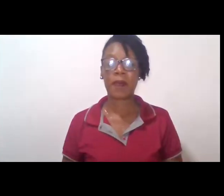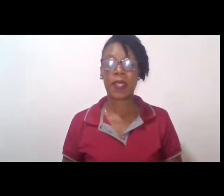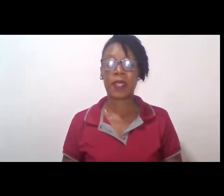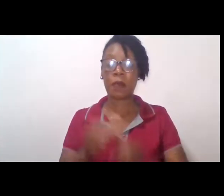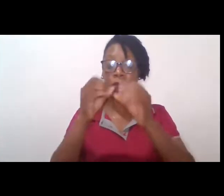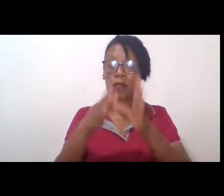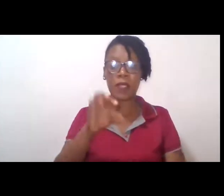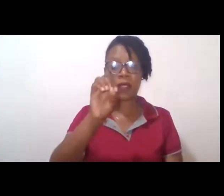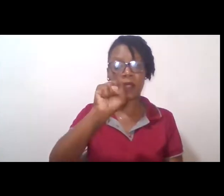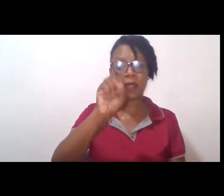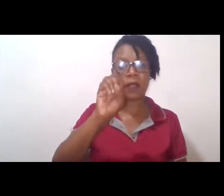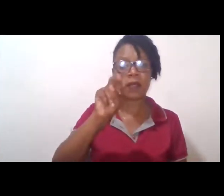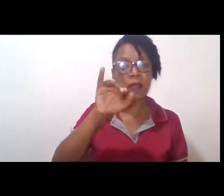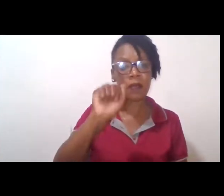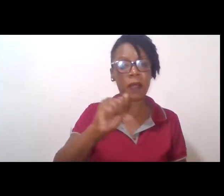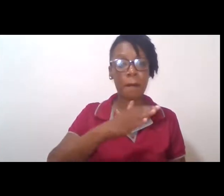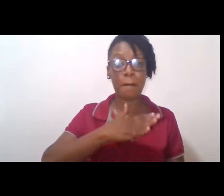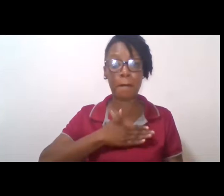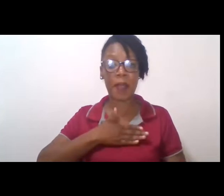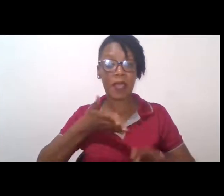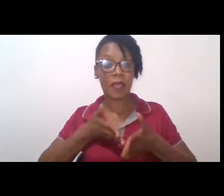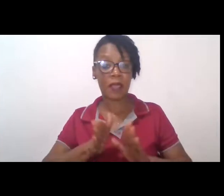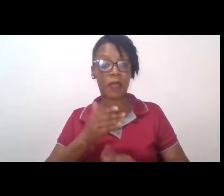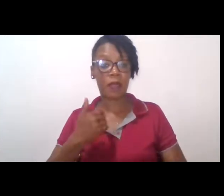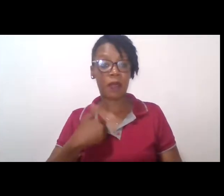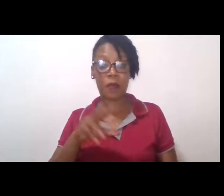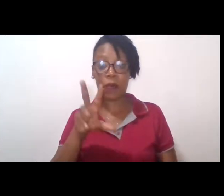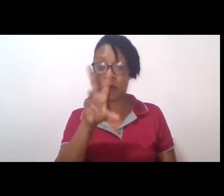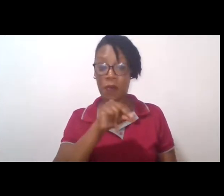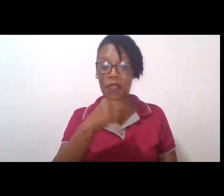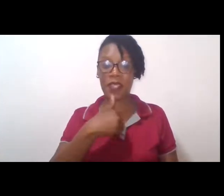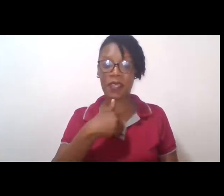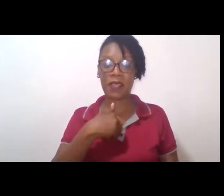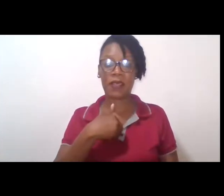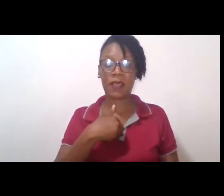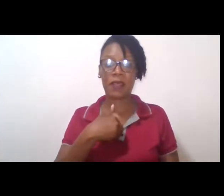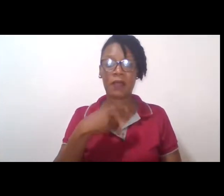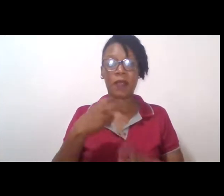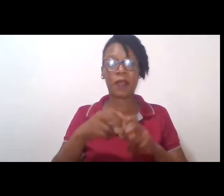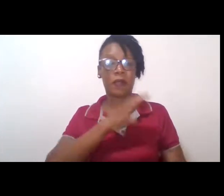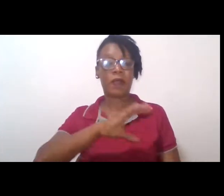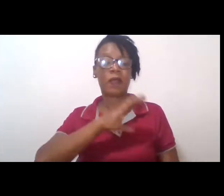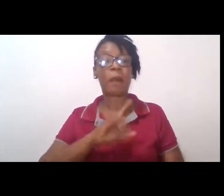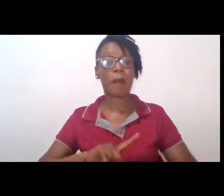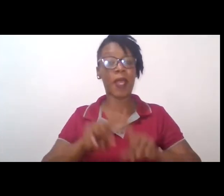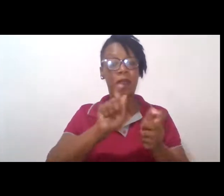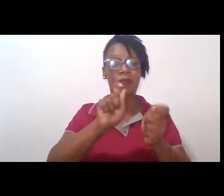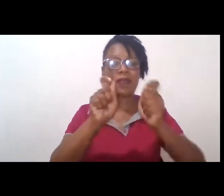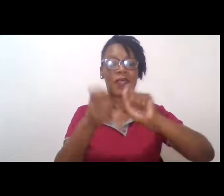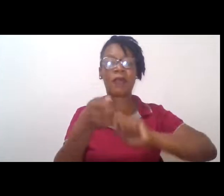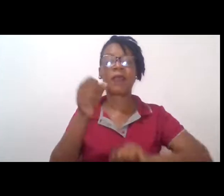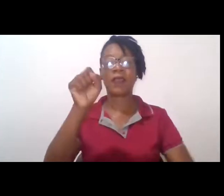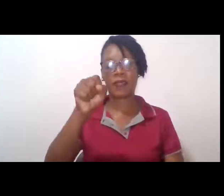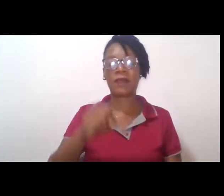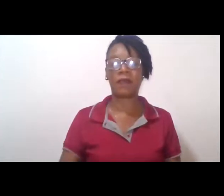López nos comparte que ella dice, mi hijo no presenta crisis conductual y los cambios le generan crisis. Yo supongo que ya está haciendo